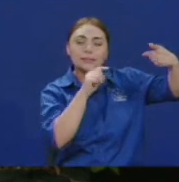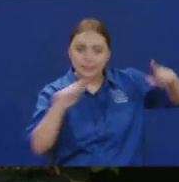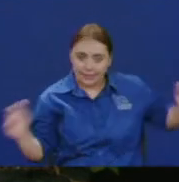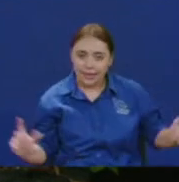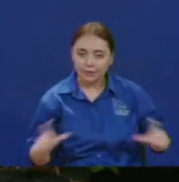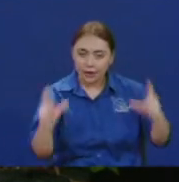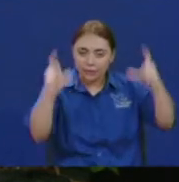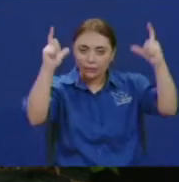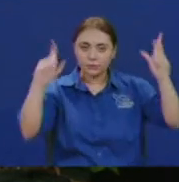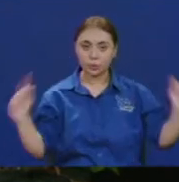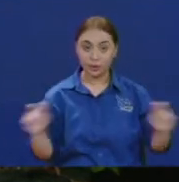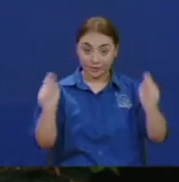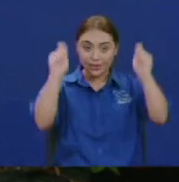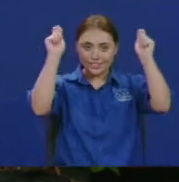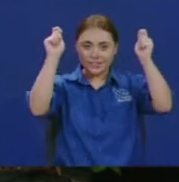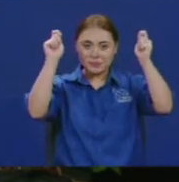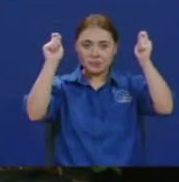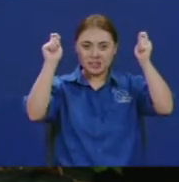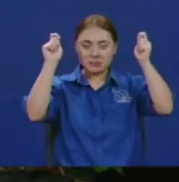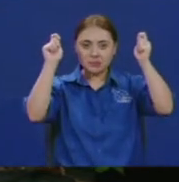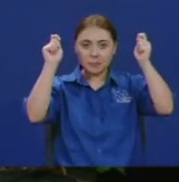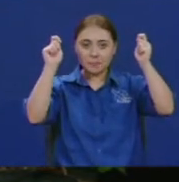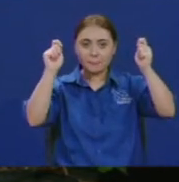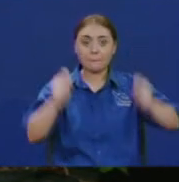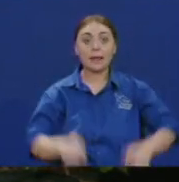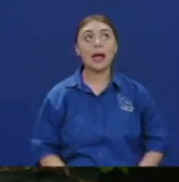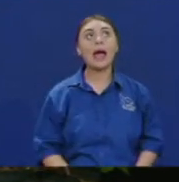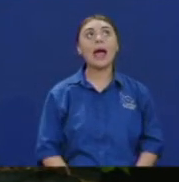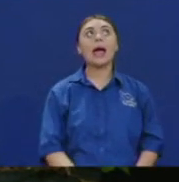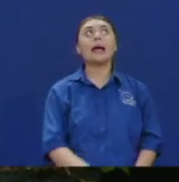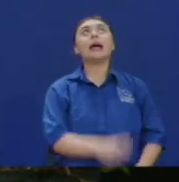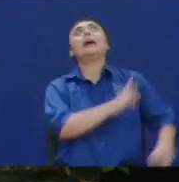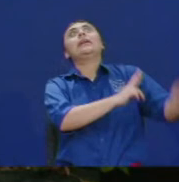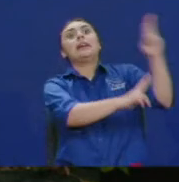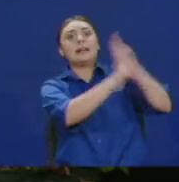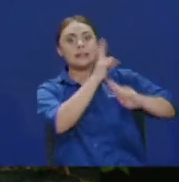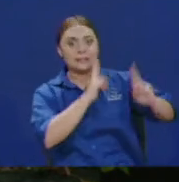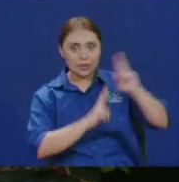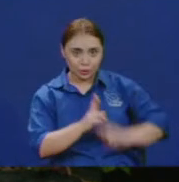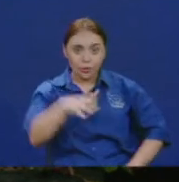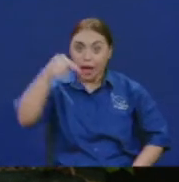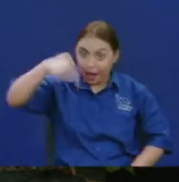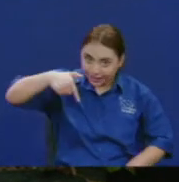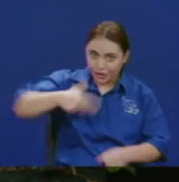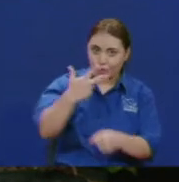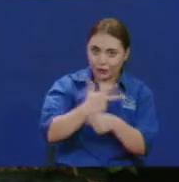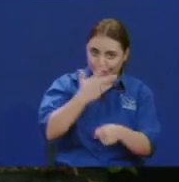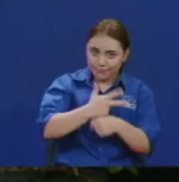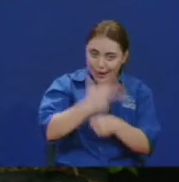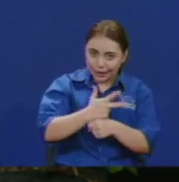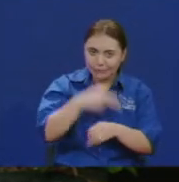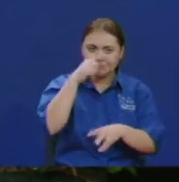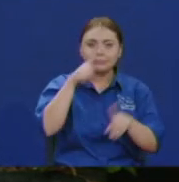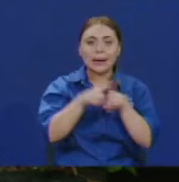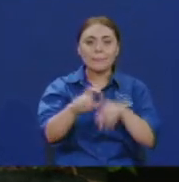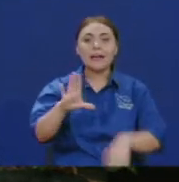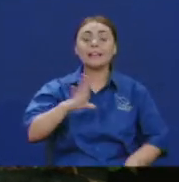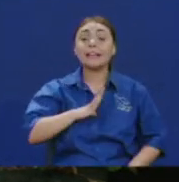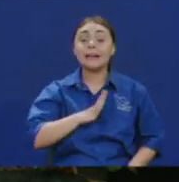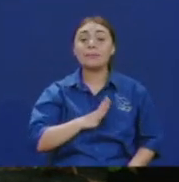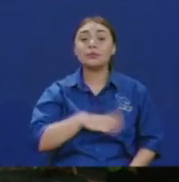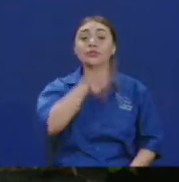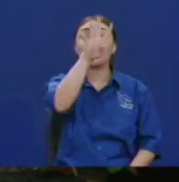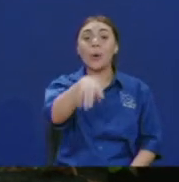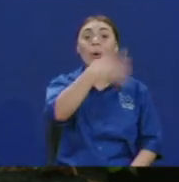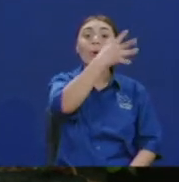cosas seculares y no nos regimos a ningún calendario ni ningún día espiritual porque para nosotros todos los días